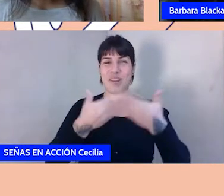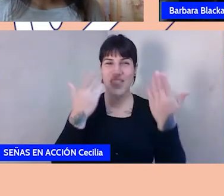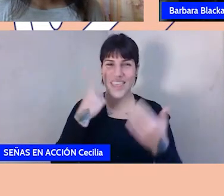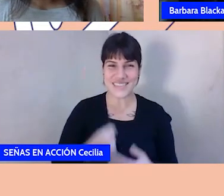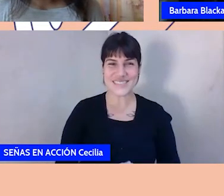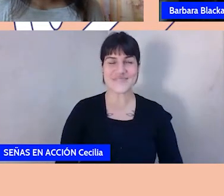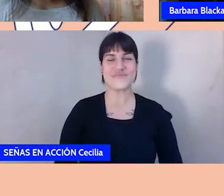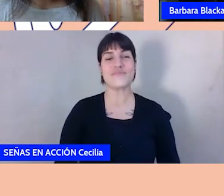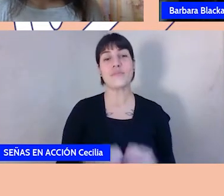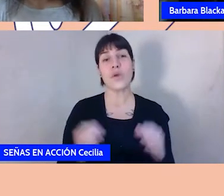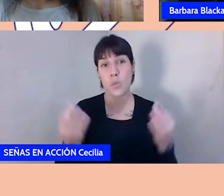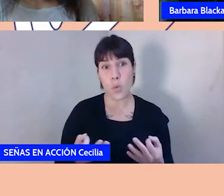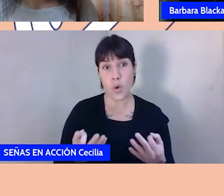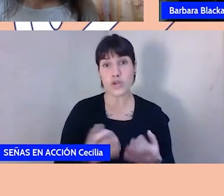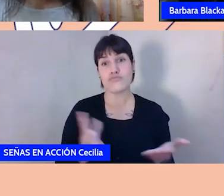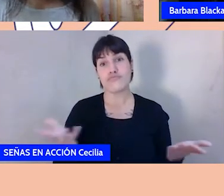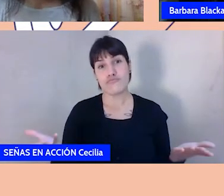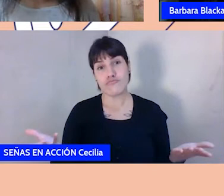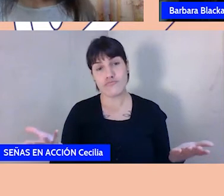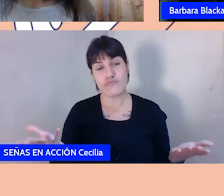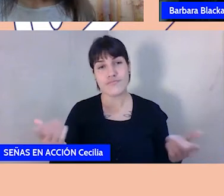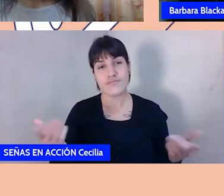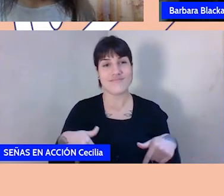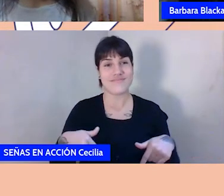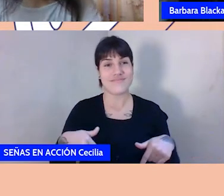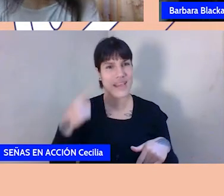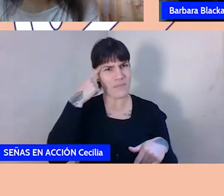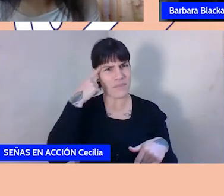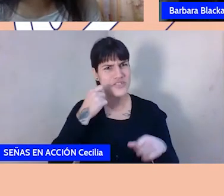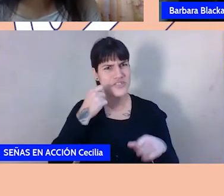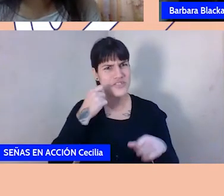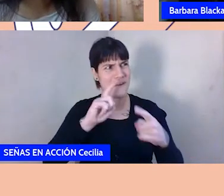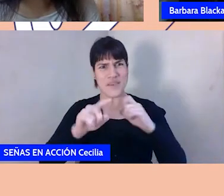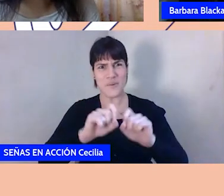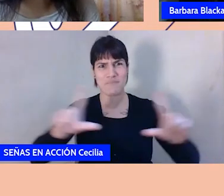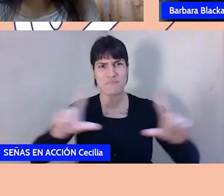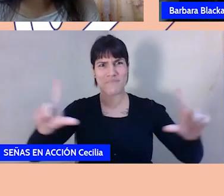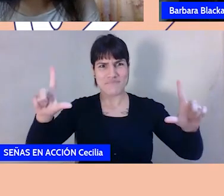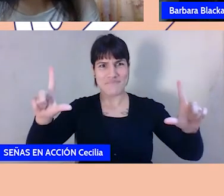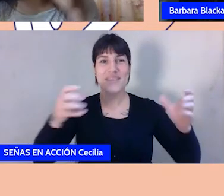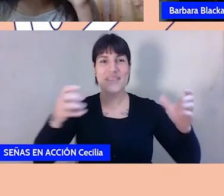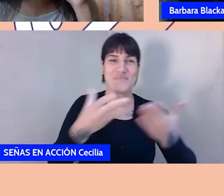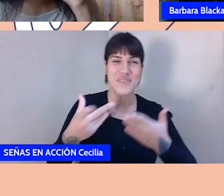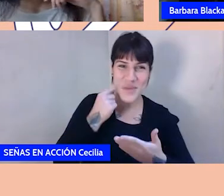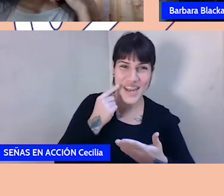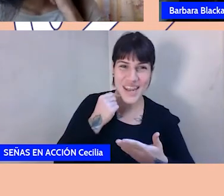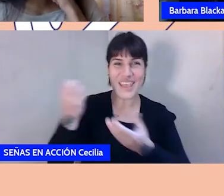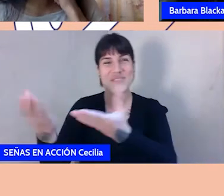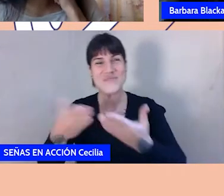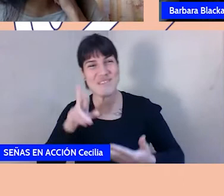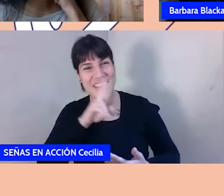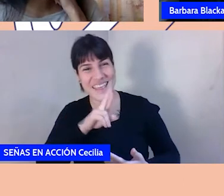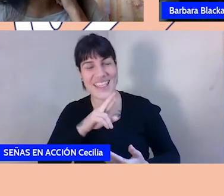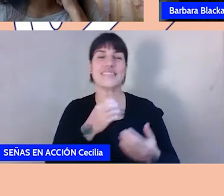Bueno, pues creo que ya estamos en vivo. Bienvenidos y bienvenidas a todas, todos y todes.